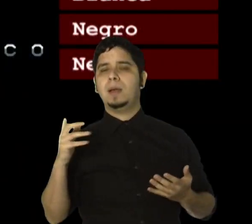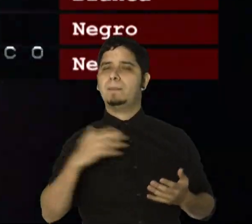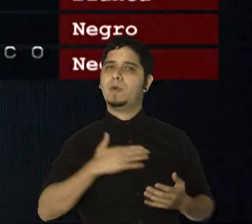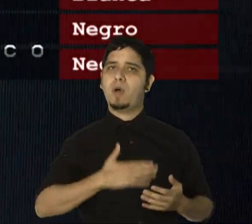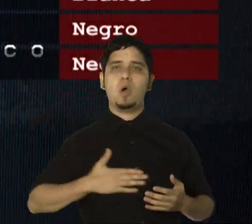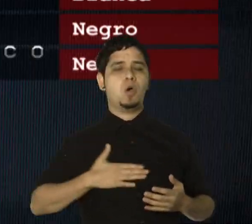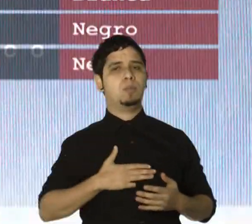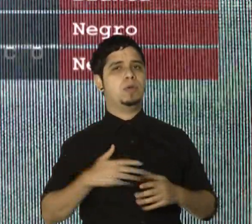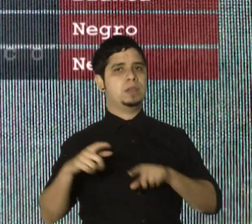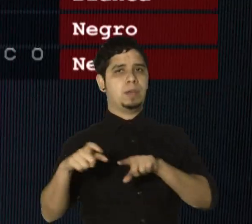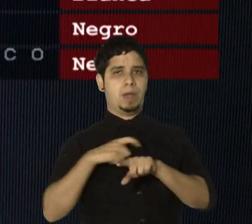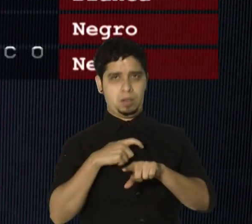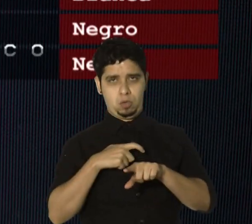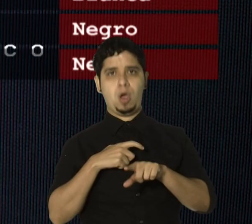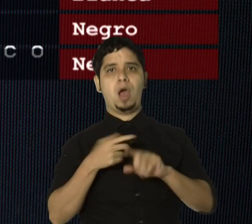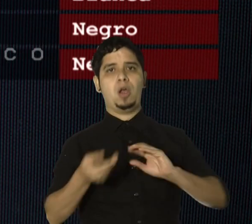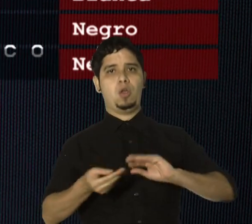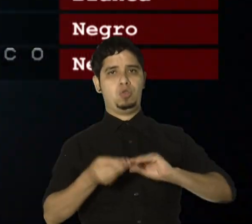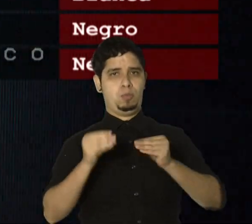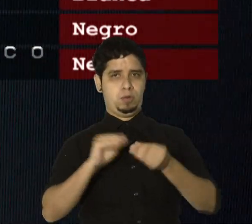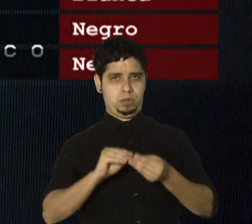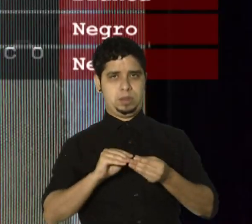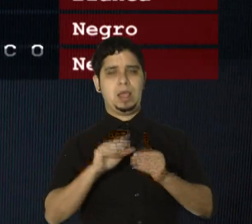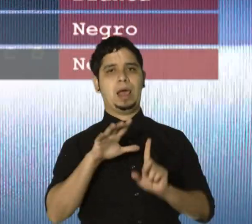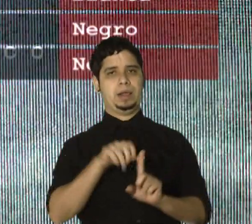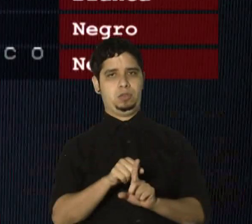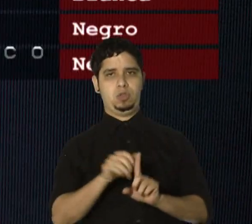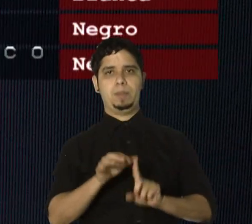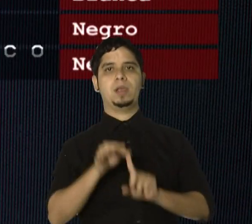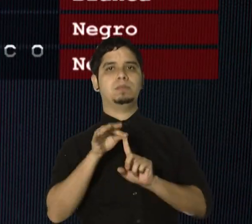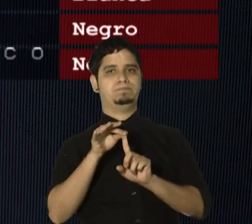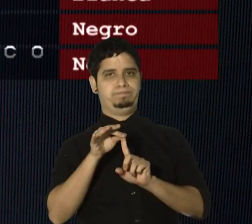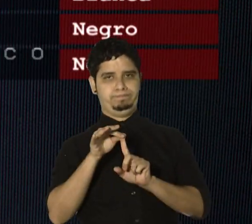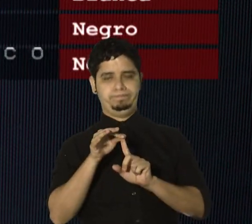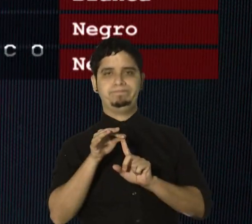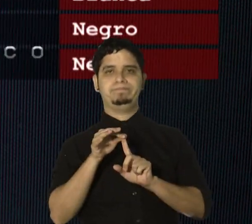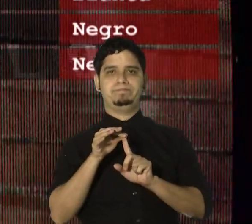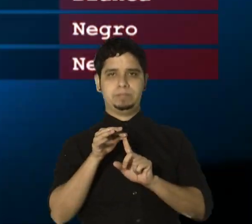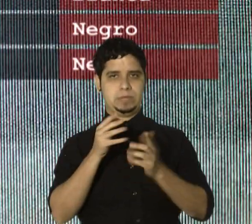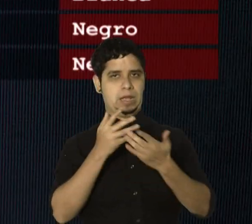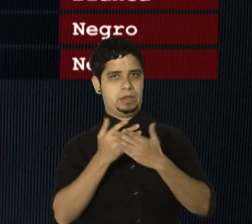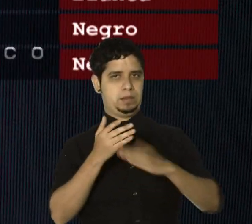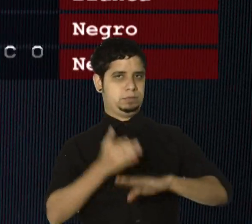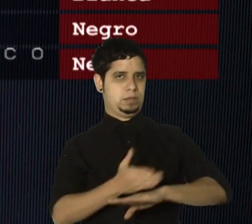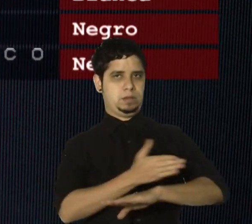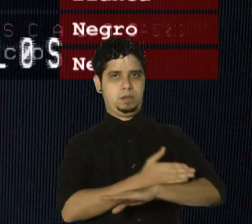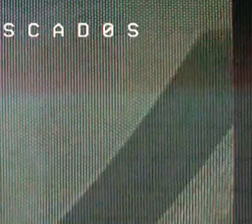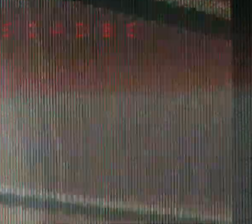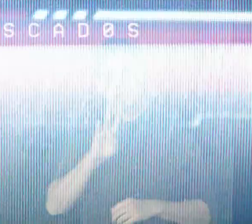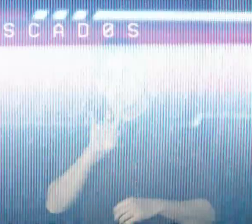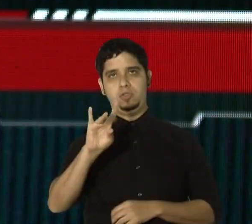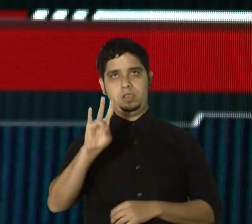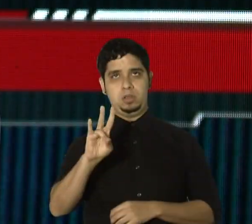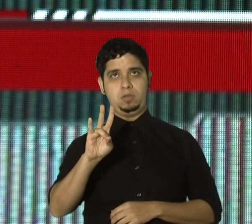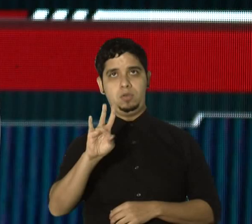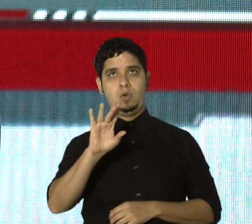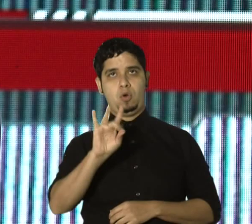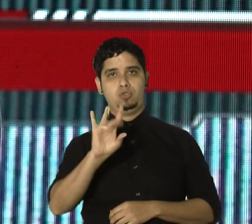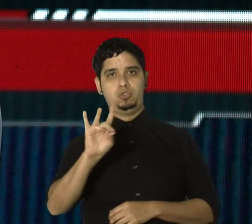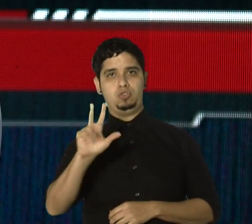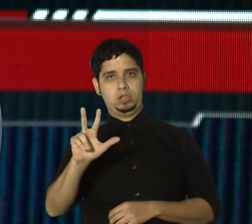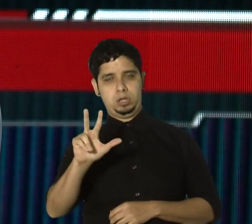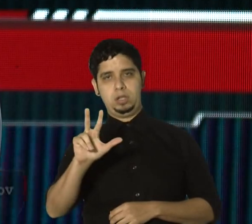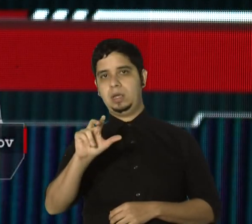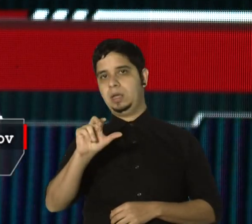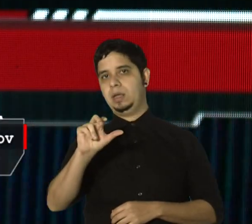puede comunicar con nosotros a la Unidad de Arrestos Especiales del Departamento de Corrección y Rehabilitación, al 787-883